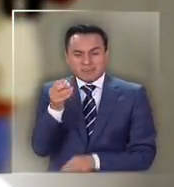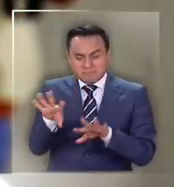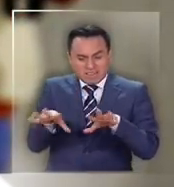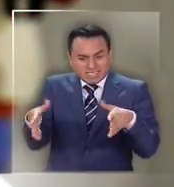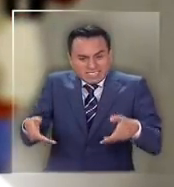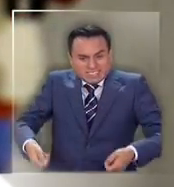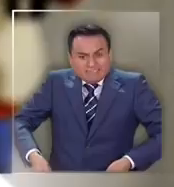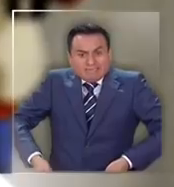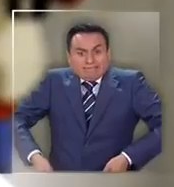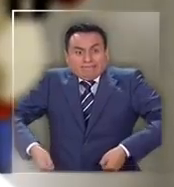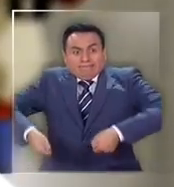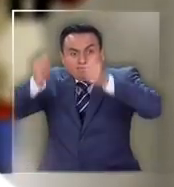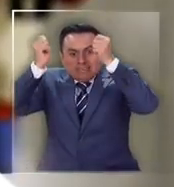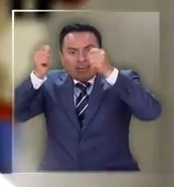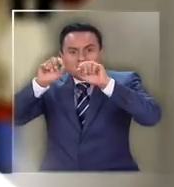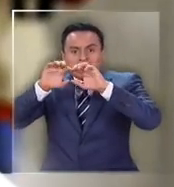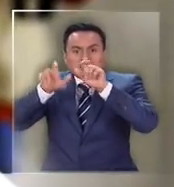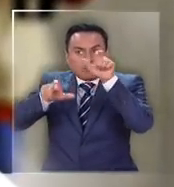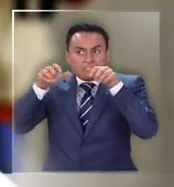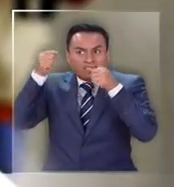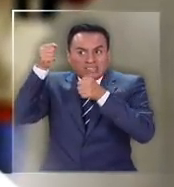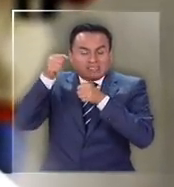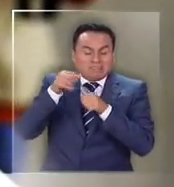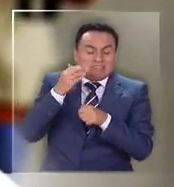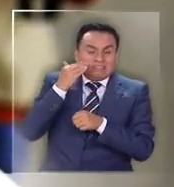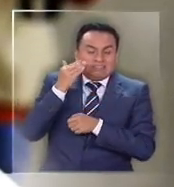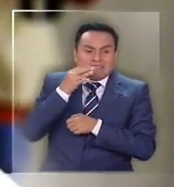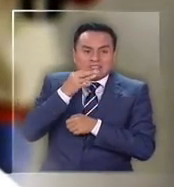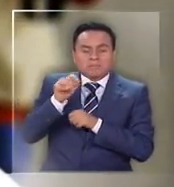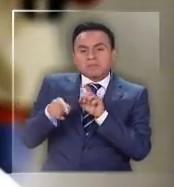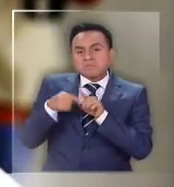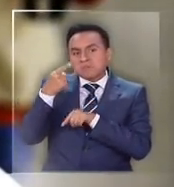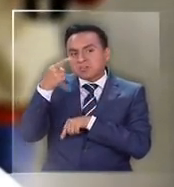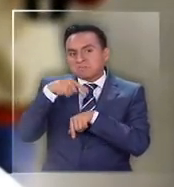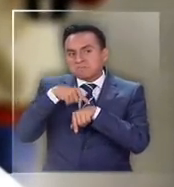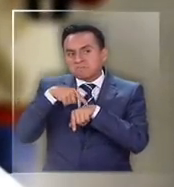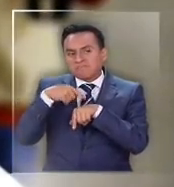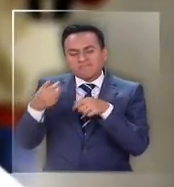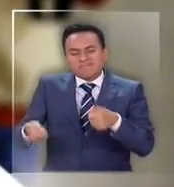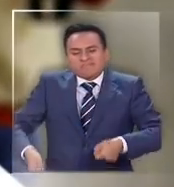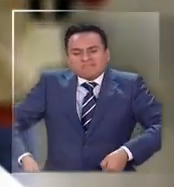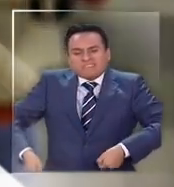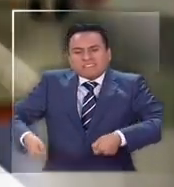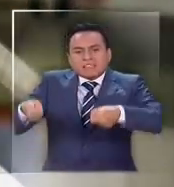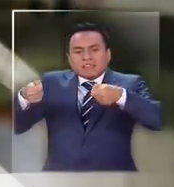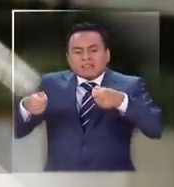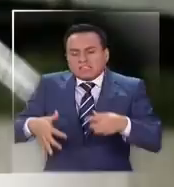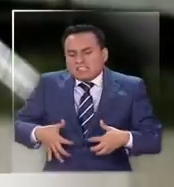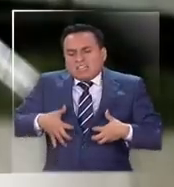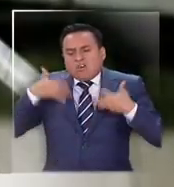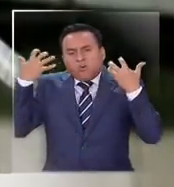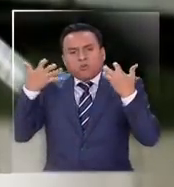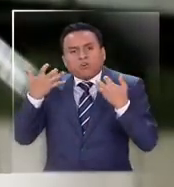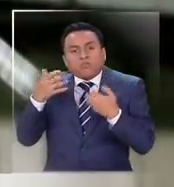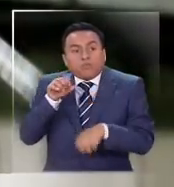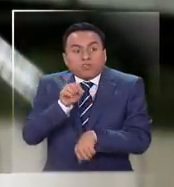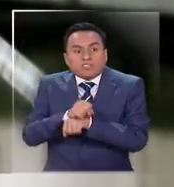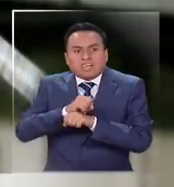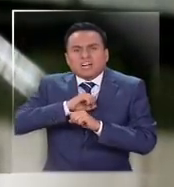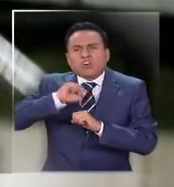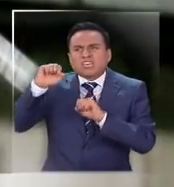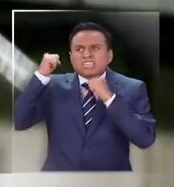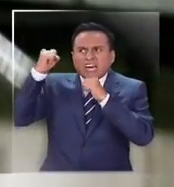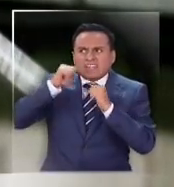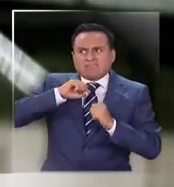mesa hacia la tribuna. En un primer momento se dijo que era un desahogo del futbolista en contra de